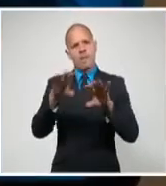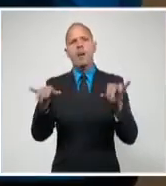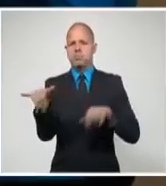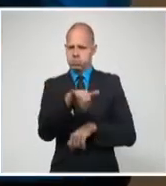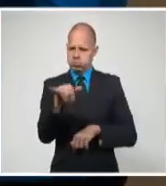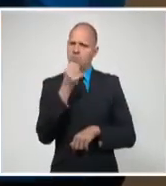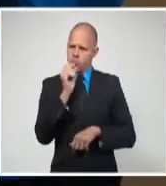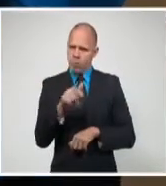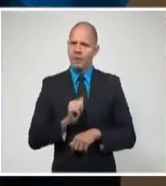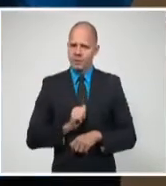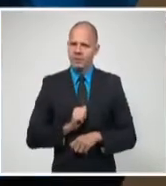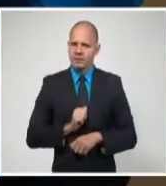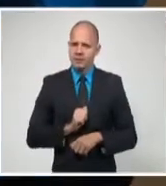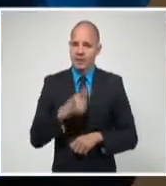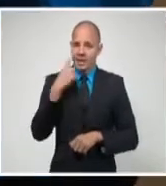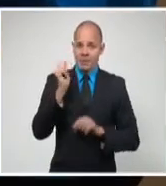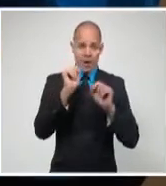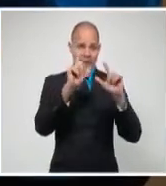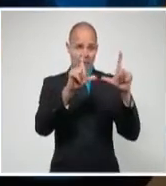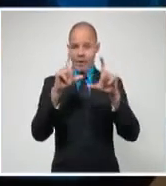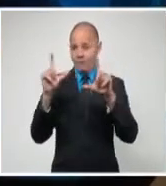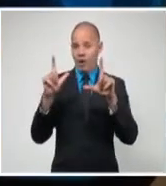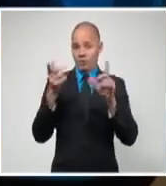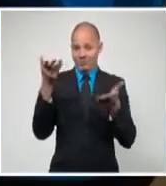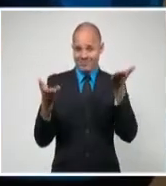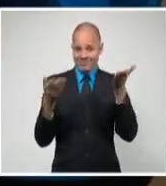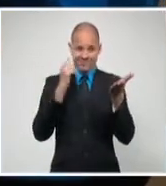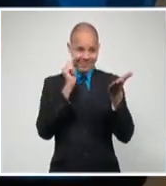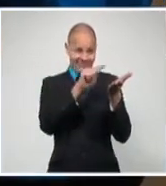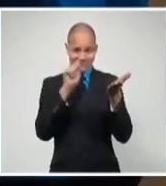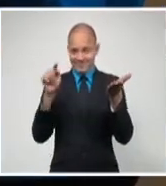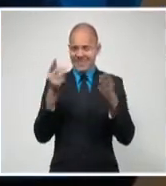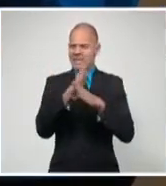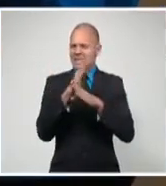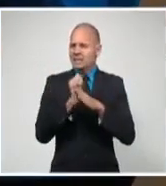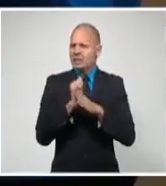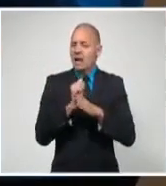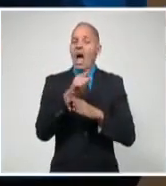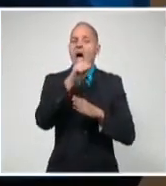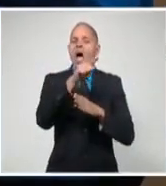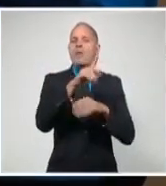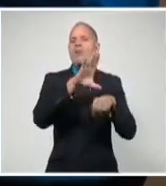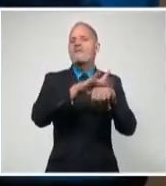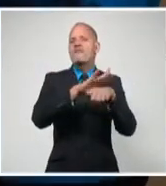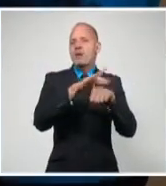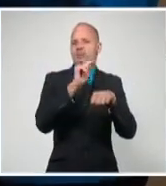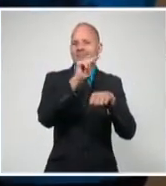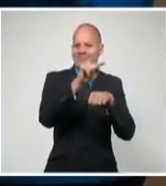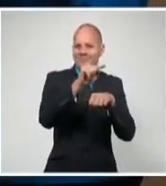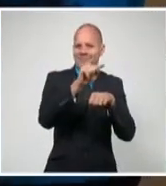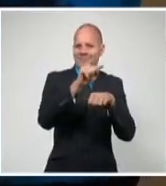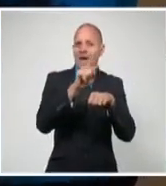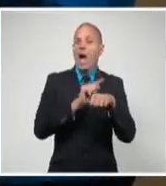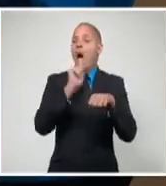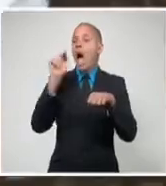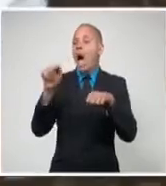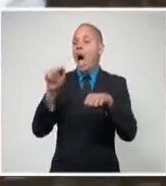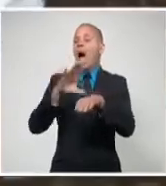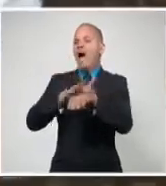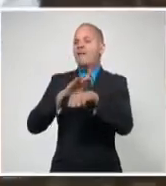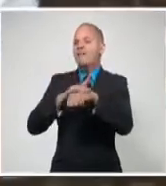característico del SARS-CoV-2. Mientras que cuando el paciente se vuelve PCR negativo, o sea que la prueba del PCR da un resultado